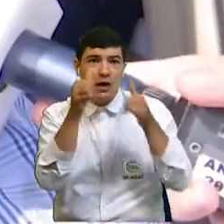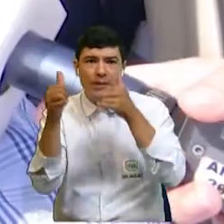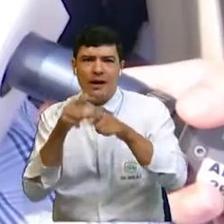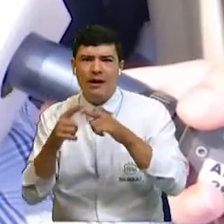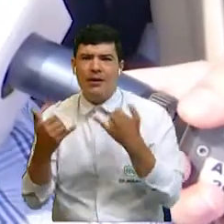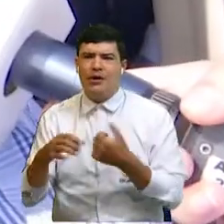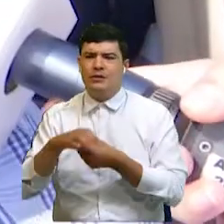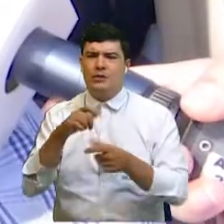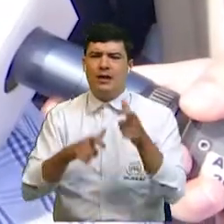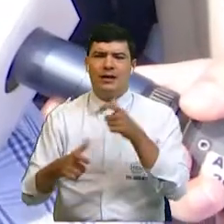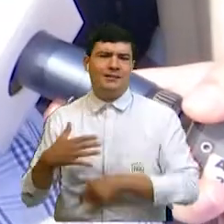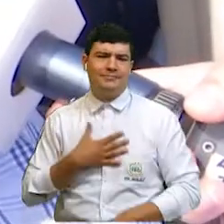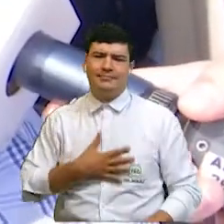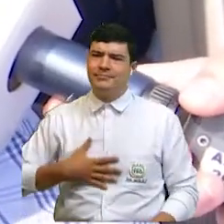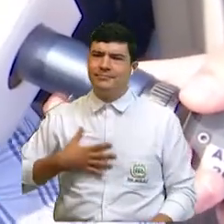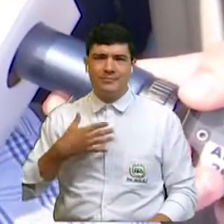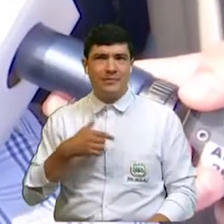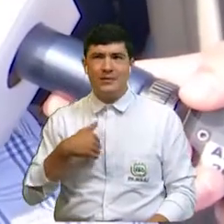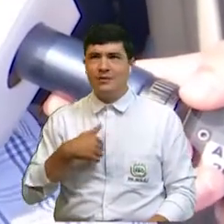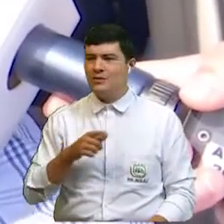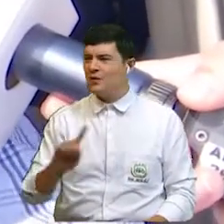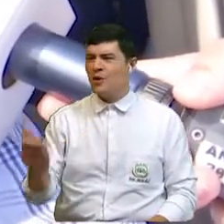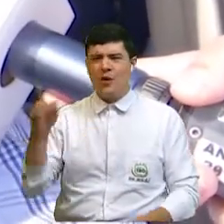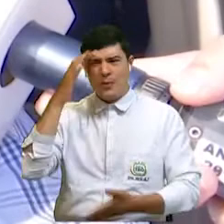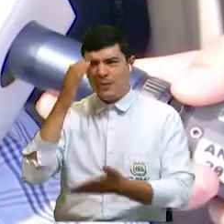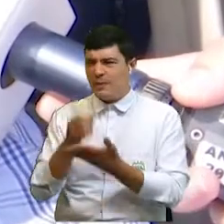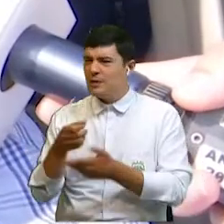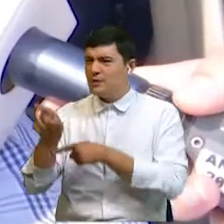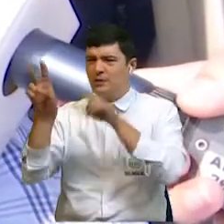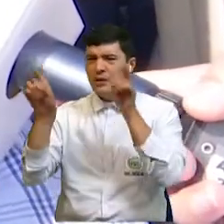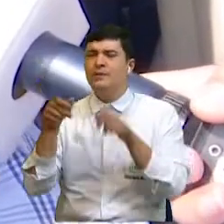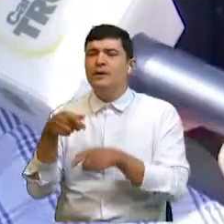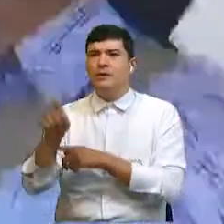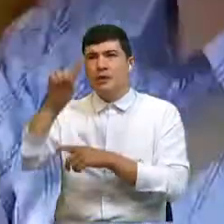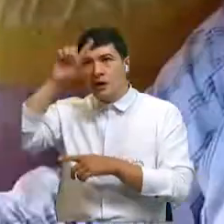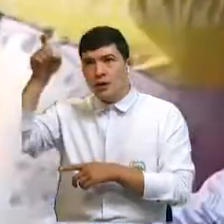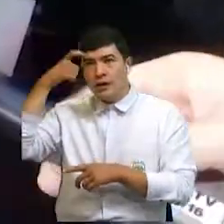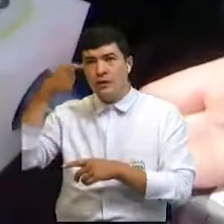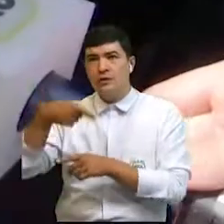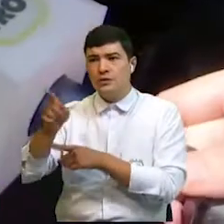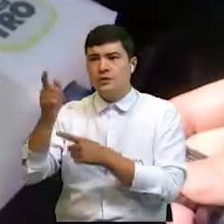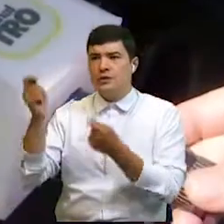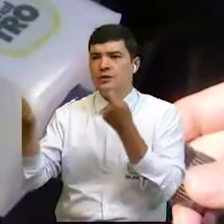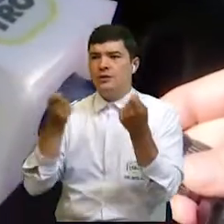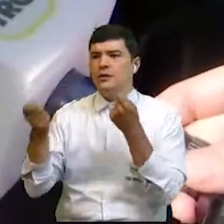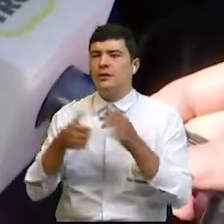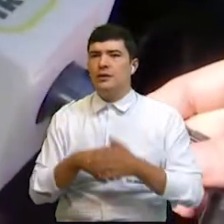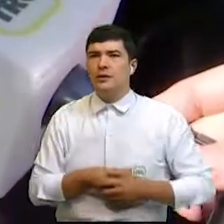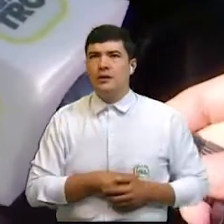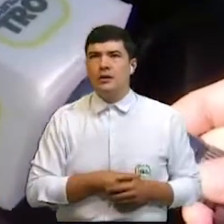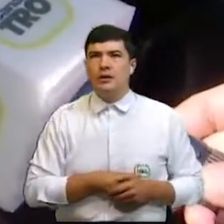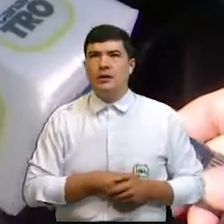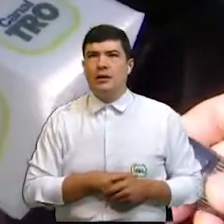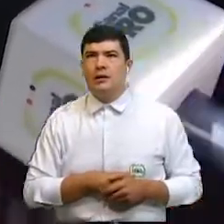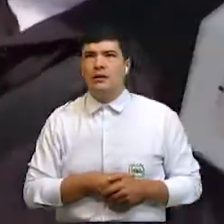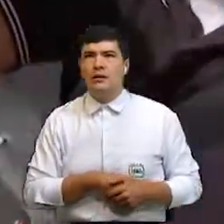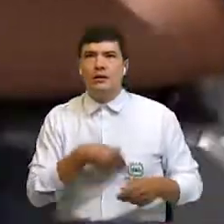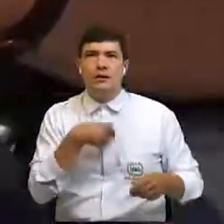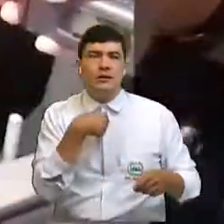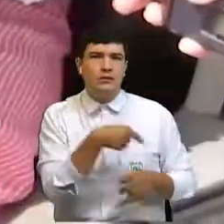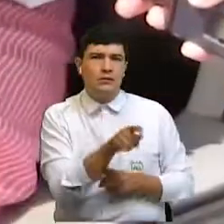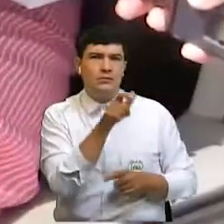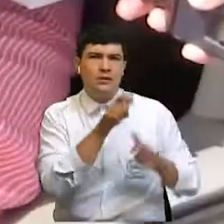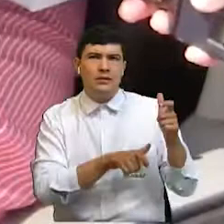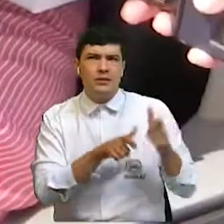conforme. Lo que no opino sobre eso son los gobiernos y pues ellos en este momento son los que mandan, ¿no? Pues la verdad sirven, pero sería bueno que